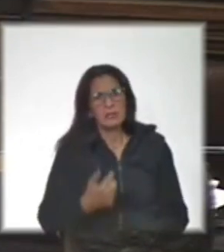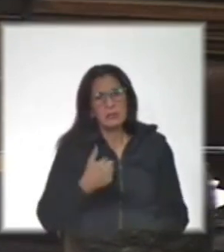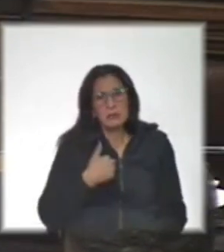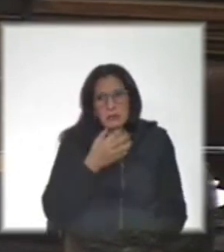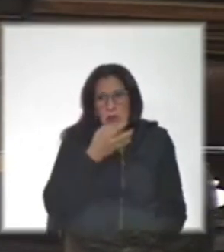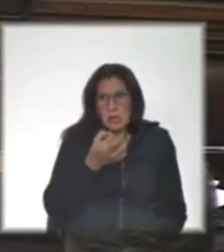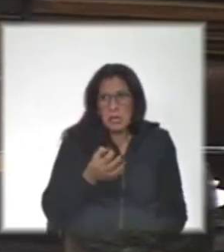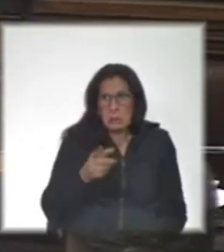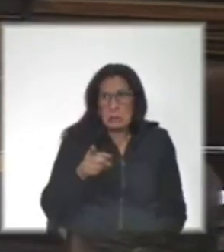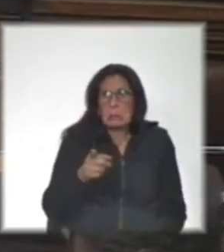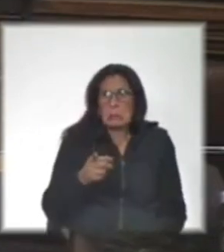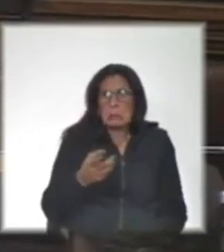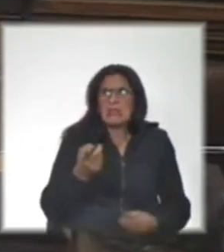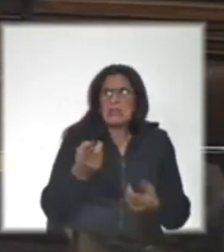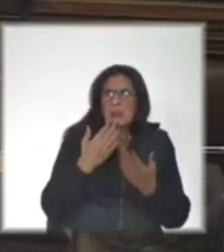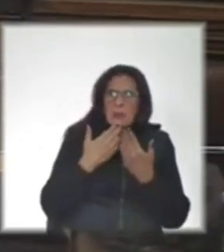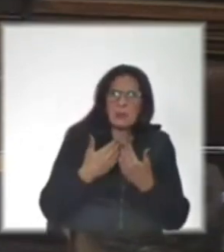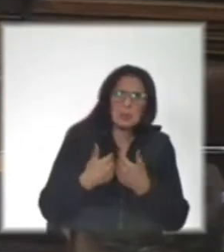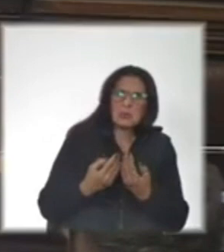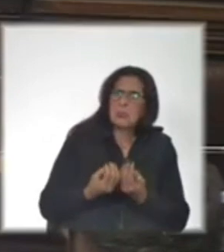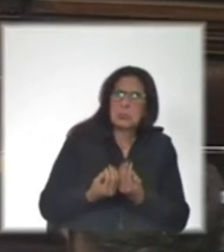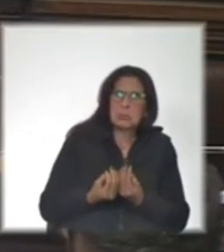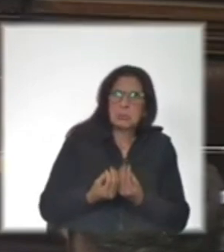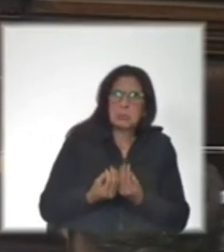dije: ¿y esa pregunta qué sentido tiene?